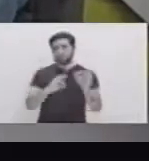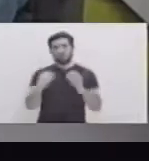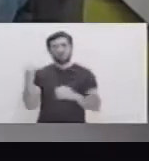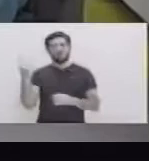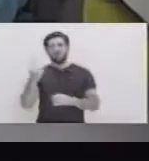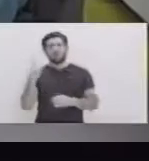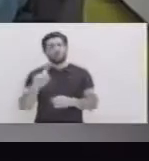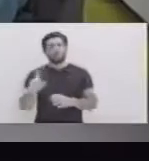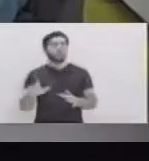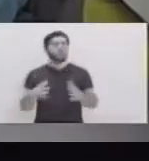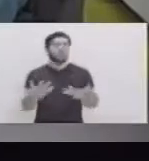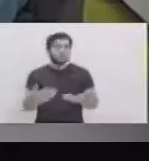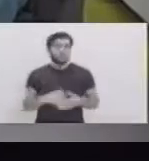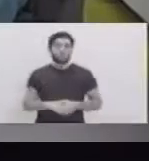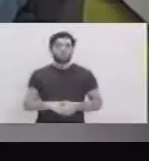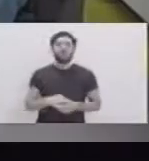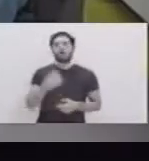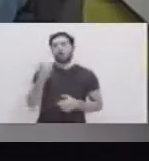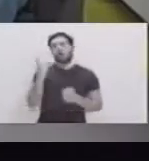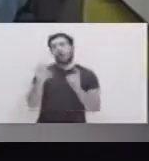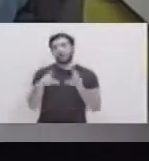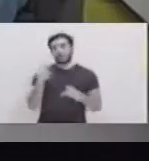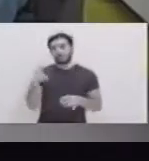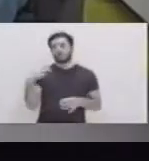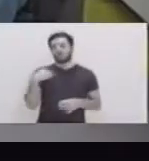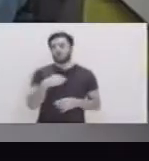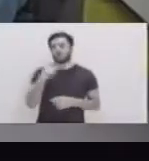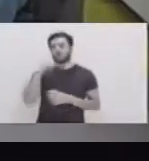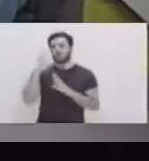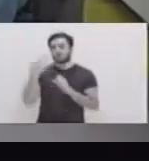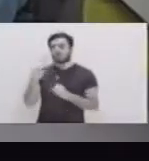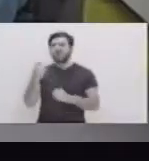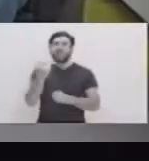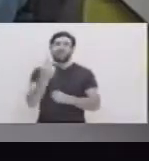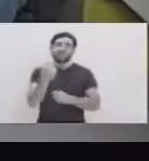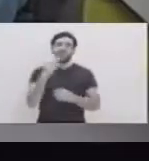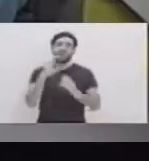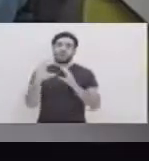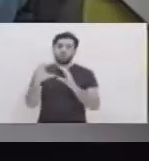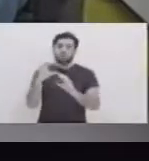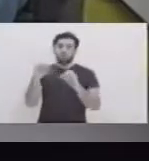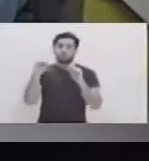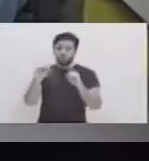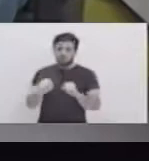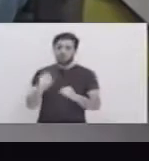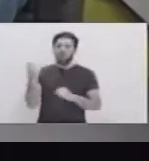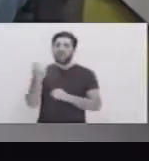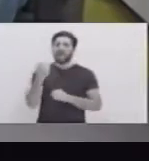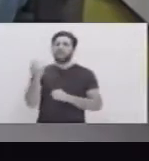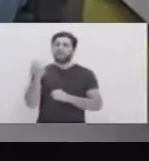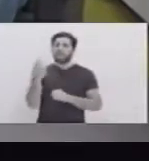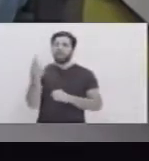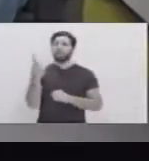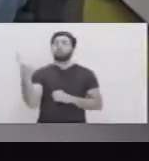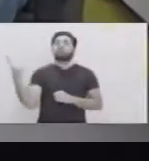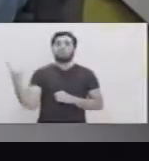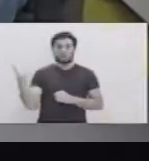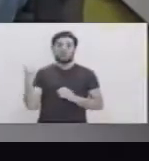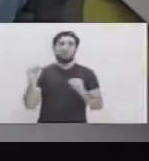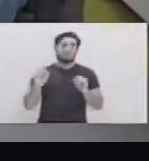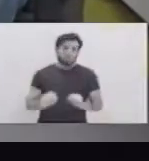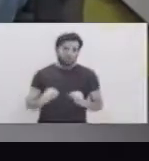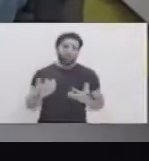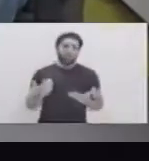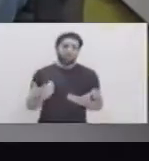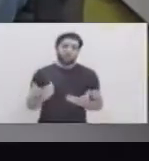pues hemos visto muchos aspectos en los cuales pues por falta de comunicación se pueden dañar amistades, ¿verdad? ¿Qué importancia le daría usted a la